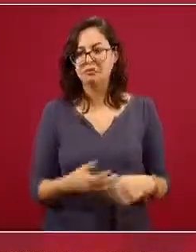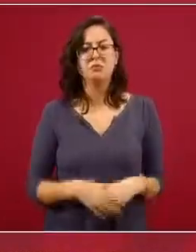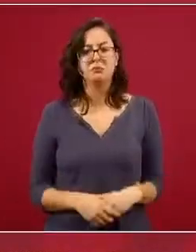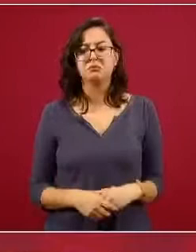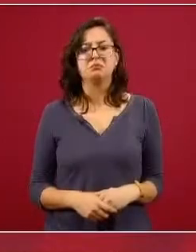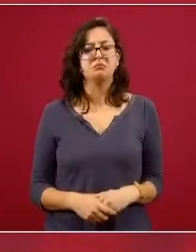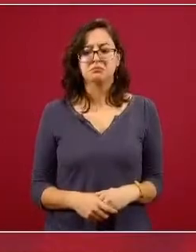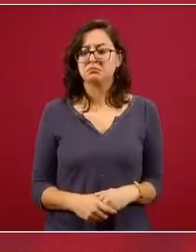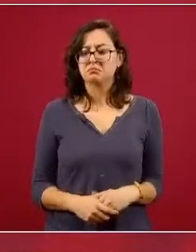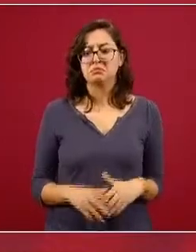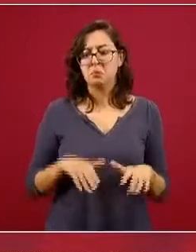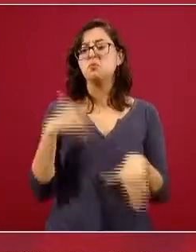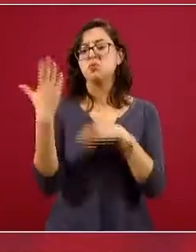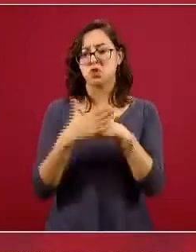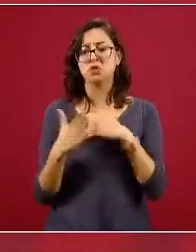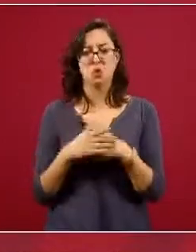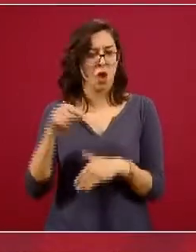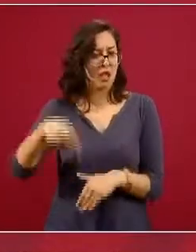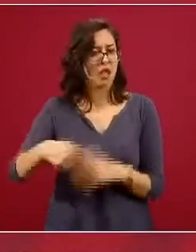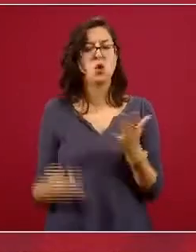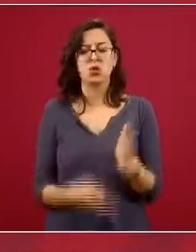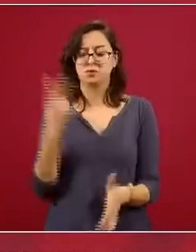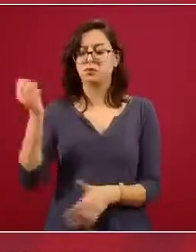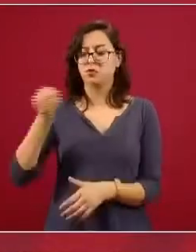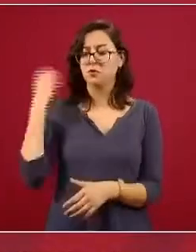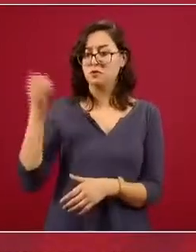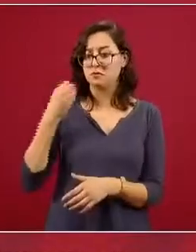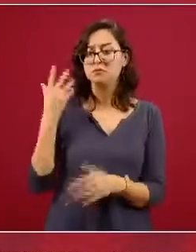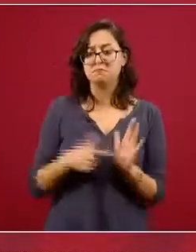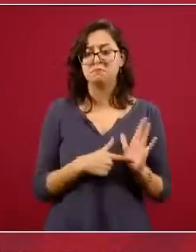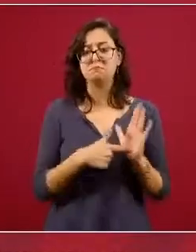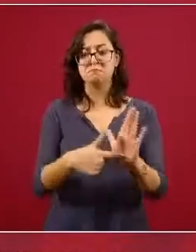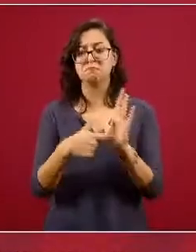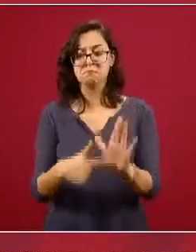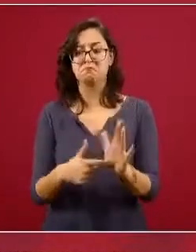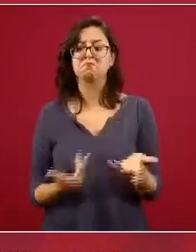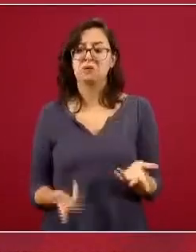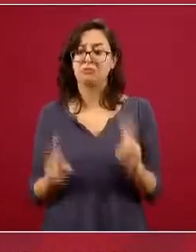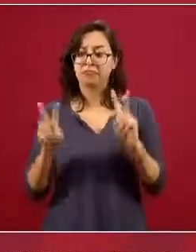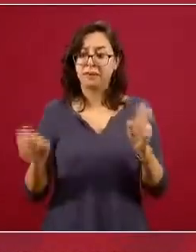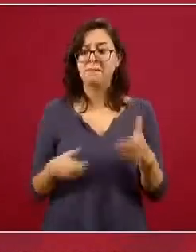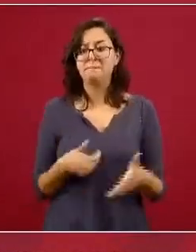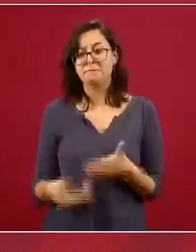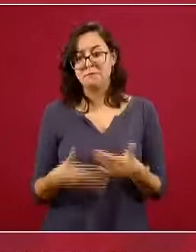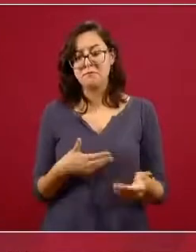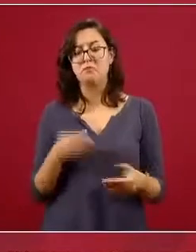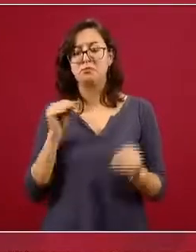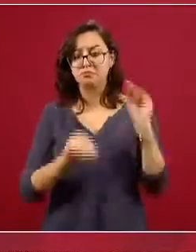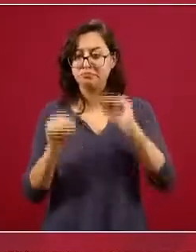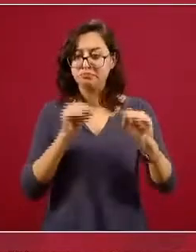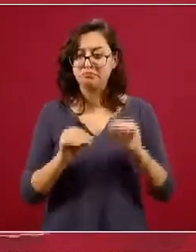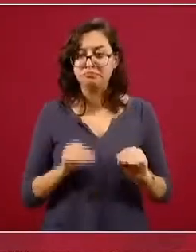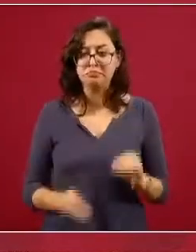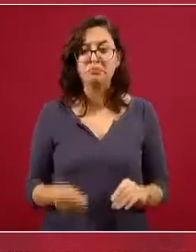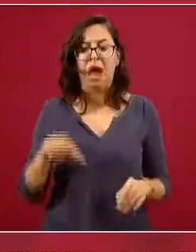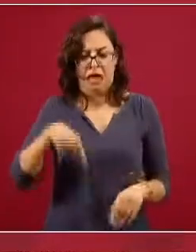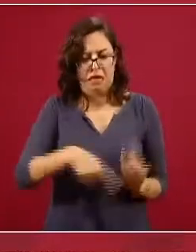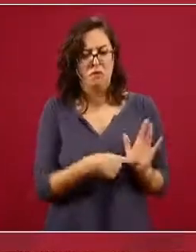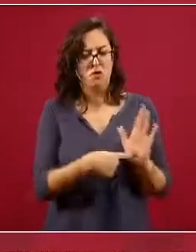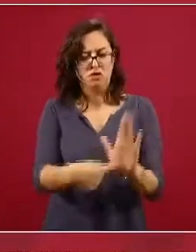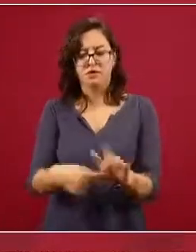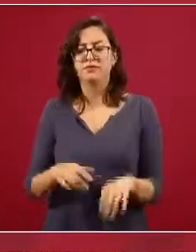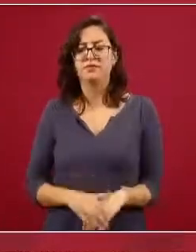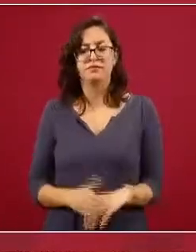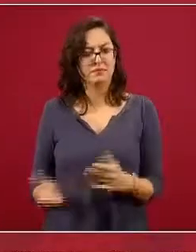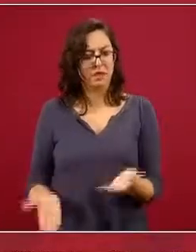sí, por supuesto que los seguiremos presentando y hay temas que periódicamente hay que actualizar y los presentaremos aquí. Sobre el otro, le pido